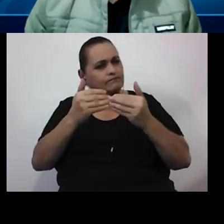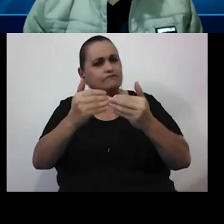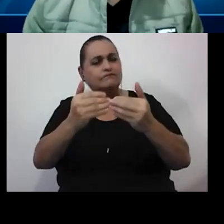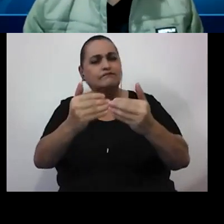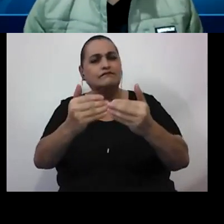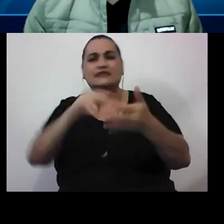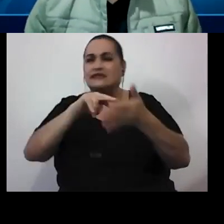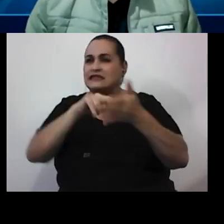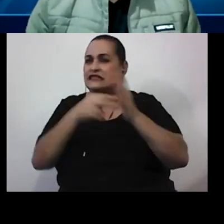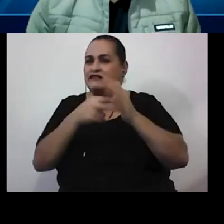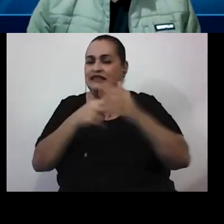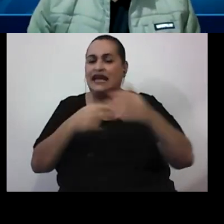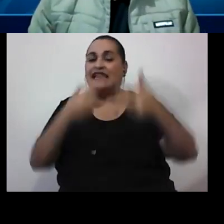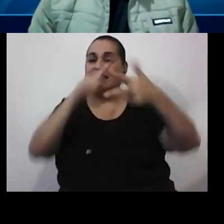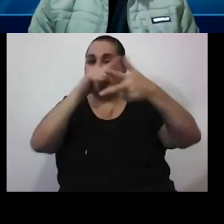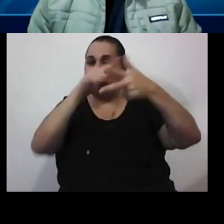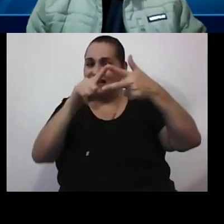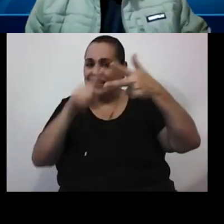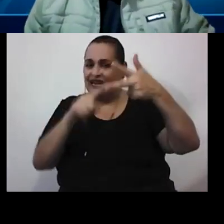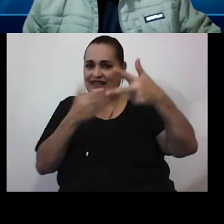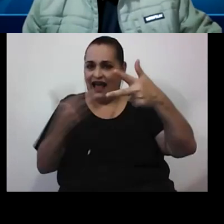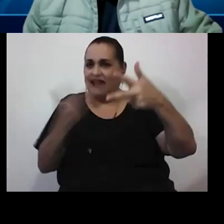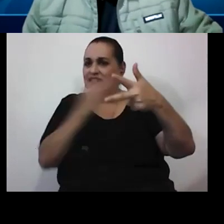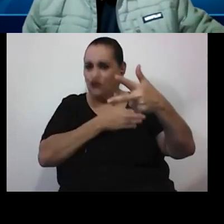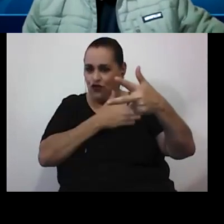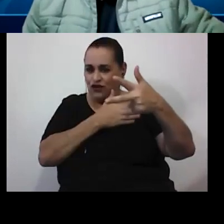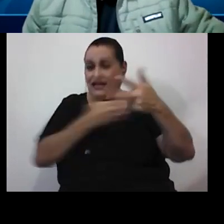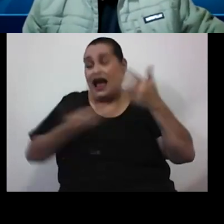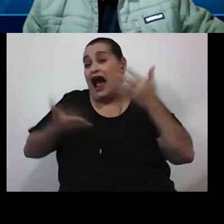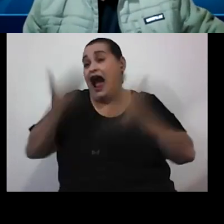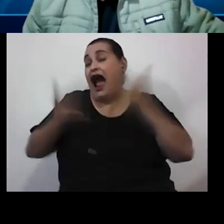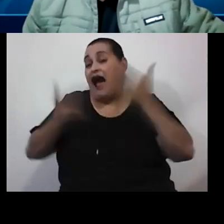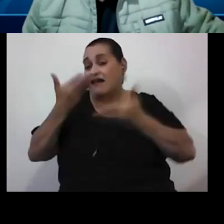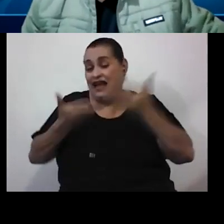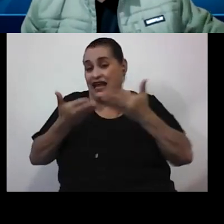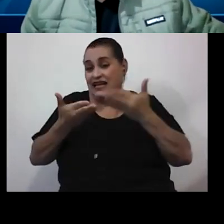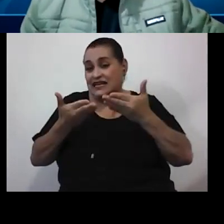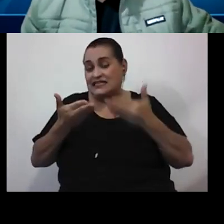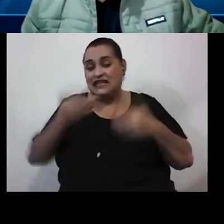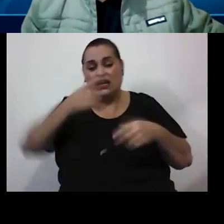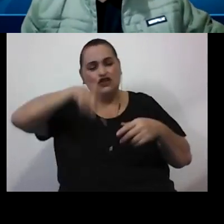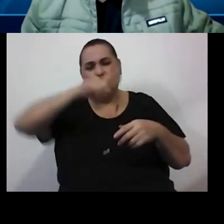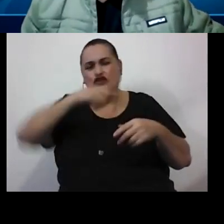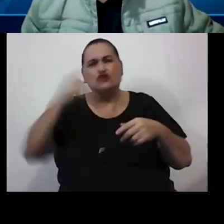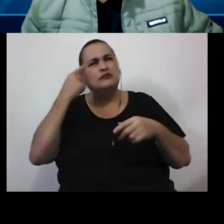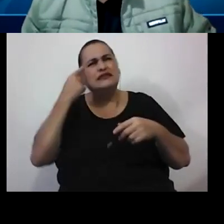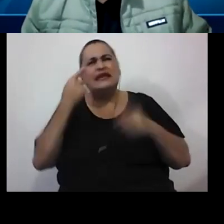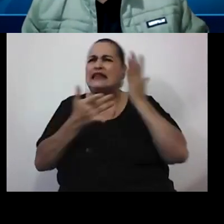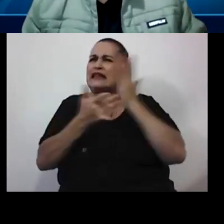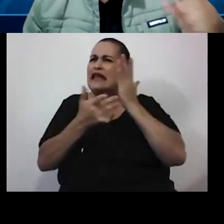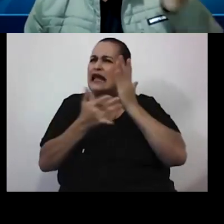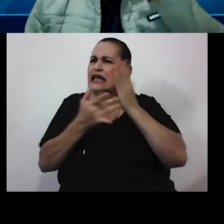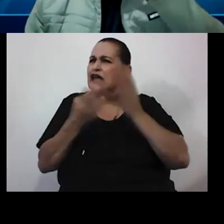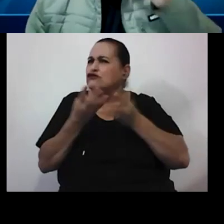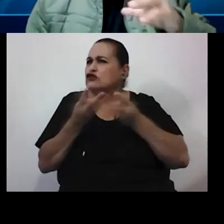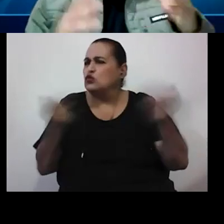en los 3 aspectos anteriores. Entonces, a veces en una charla venimos a que me den las mejores técnicas para la resolución de